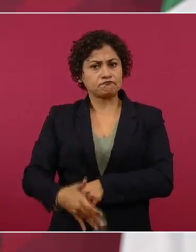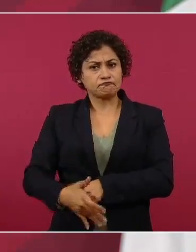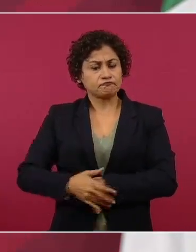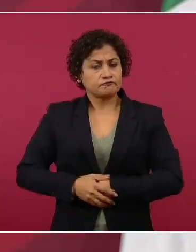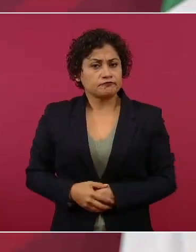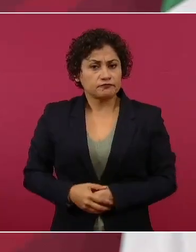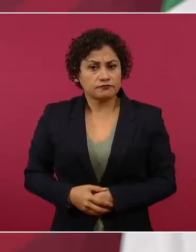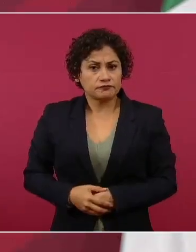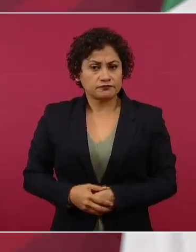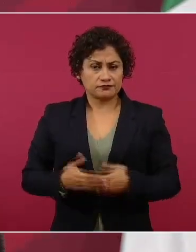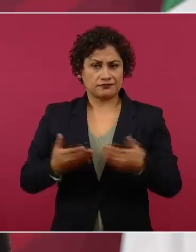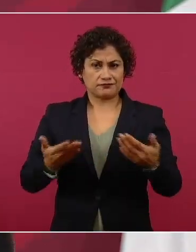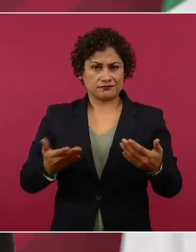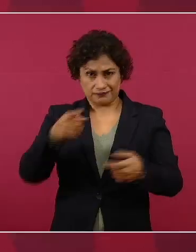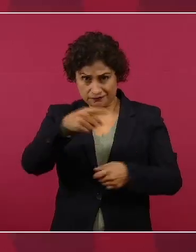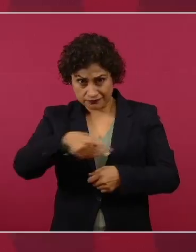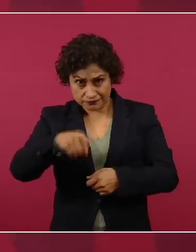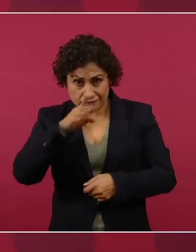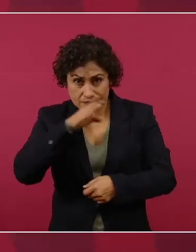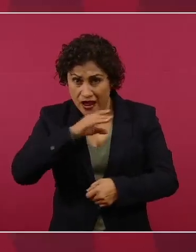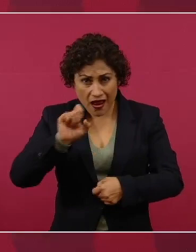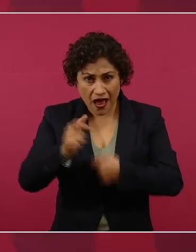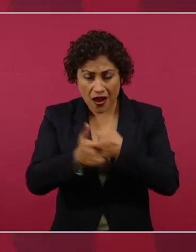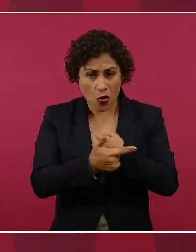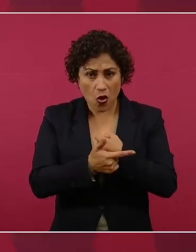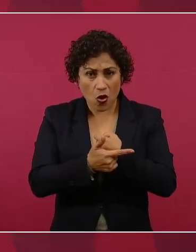¿En qué les afecta?